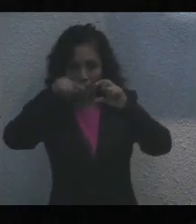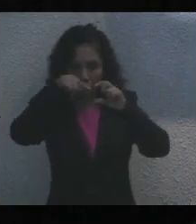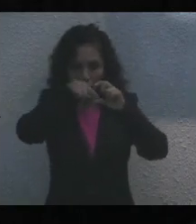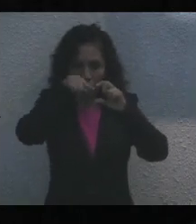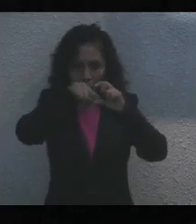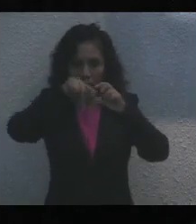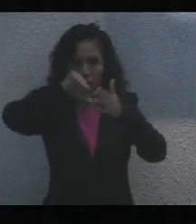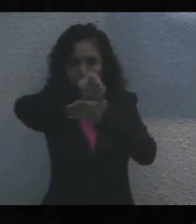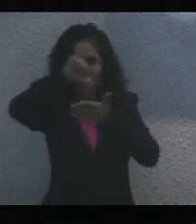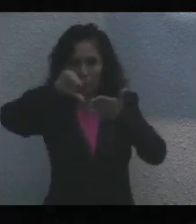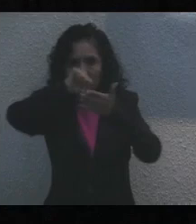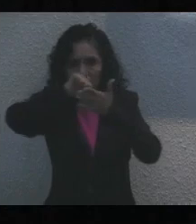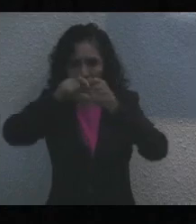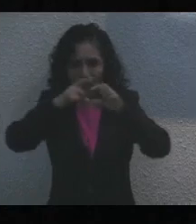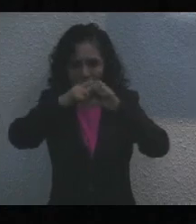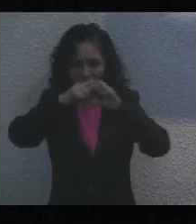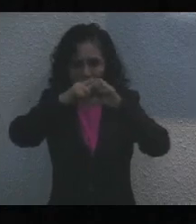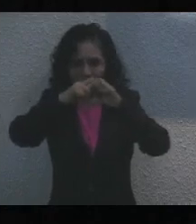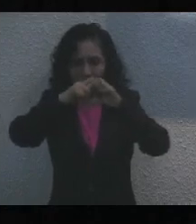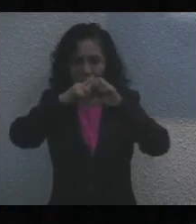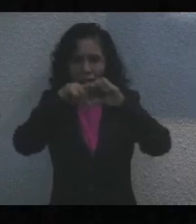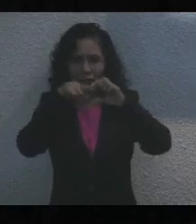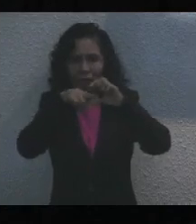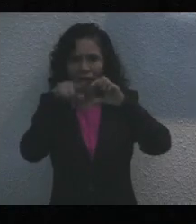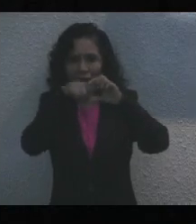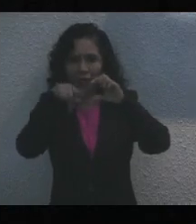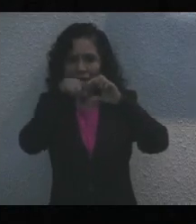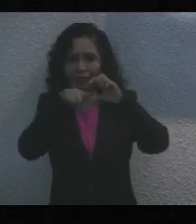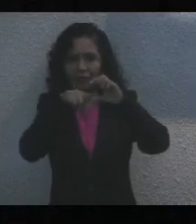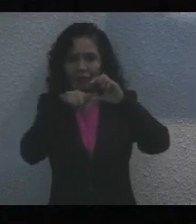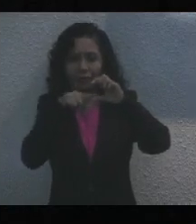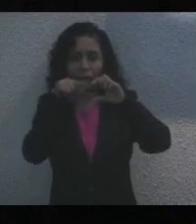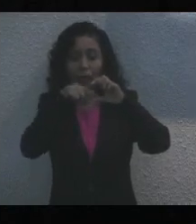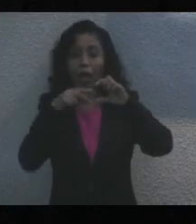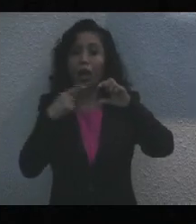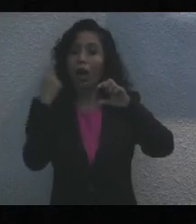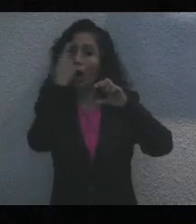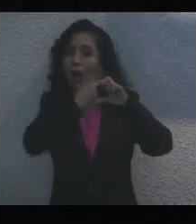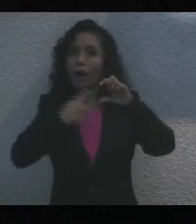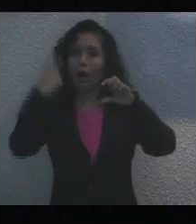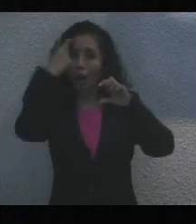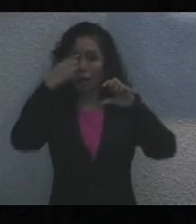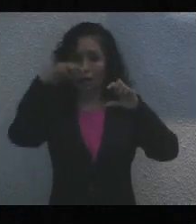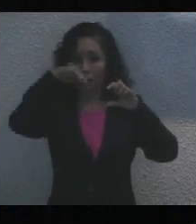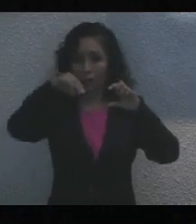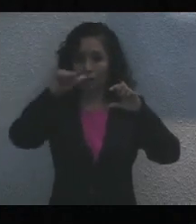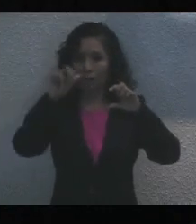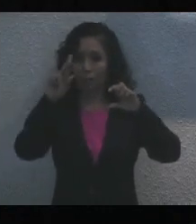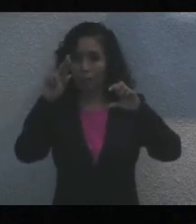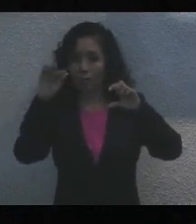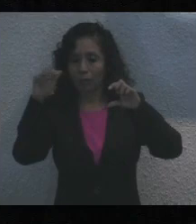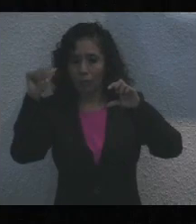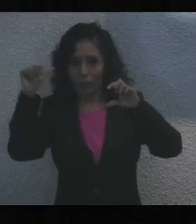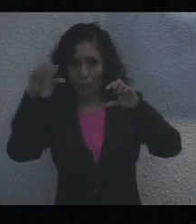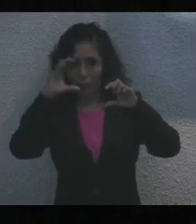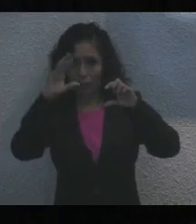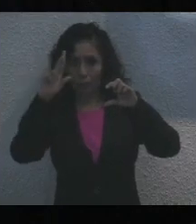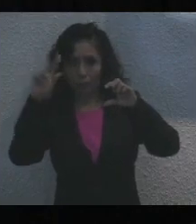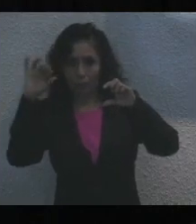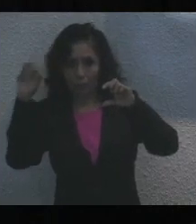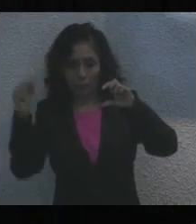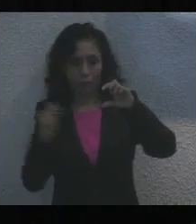centro del efigie, el efigie del rostro de la señora María Cristina Sangri Aguilar, y al borde superior